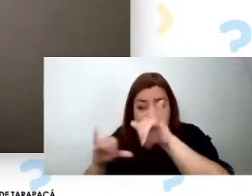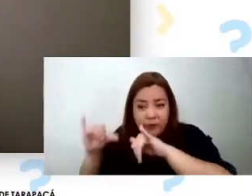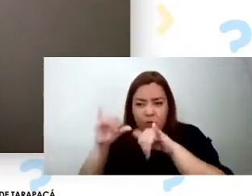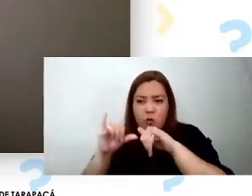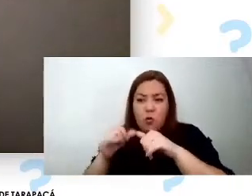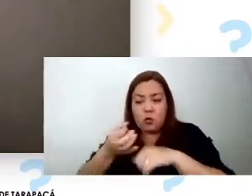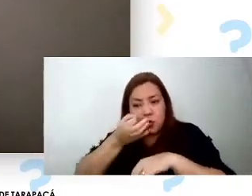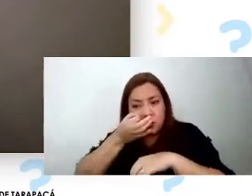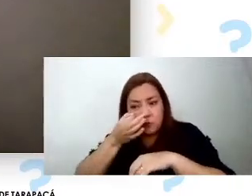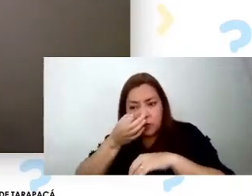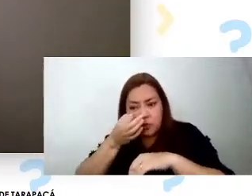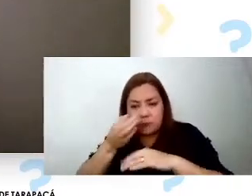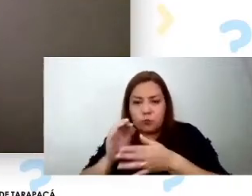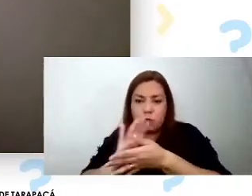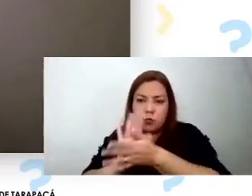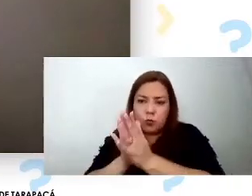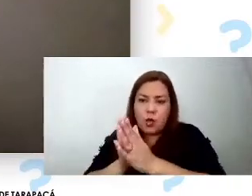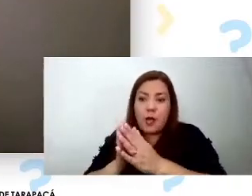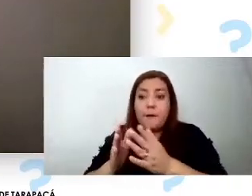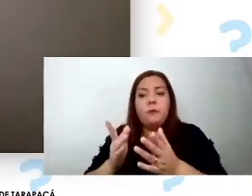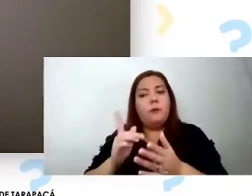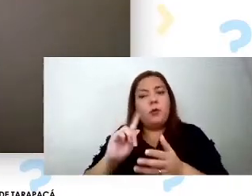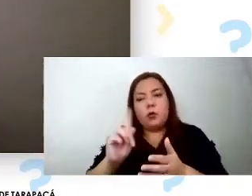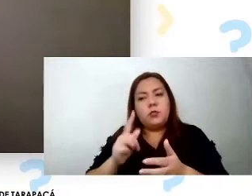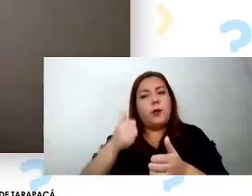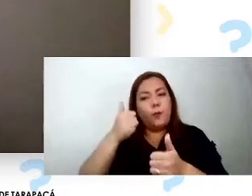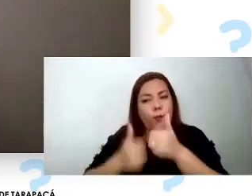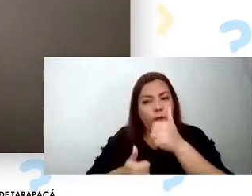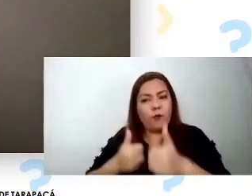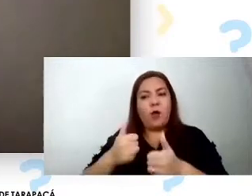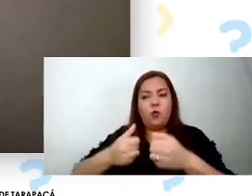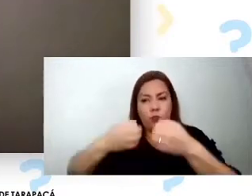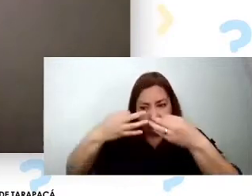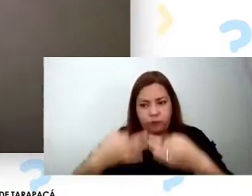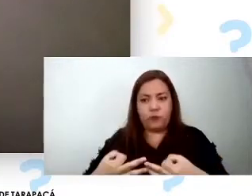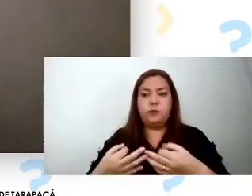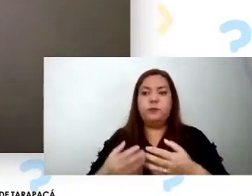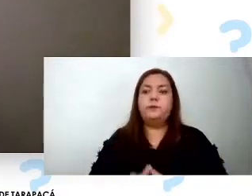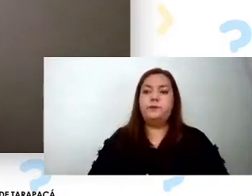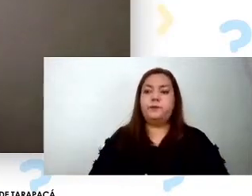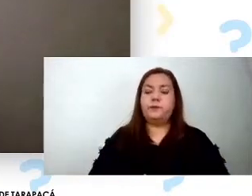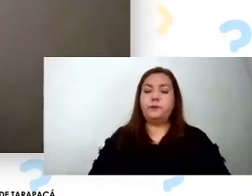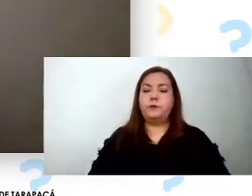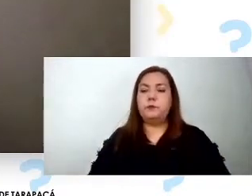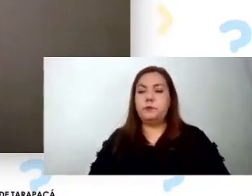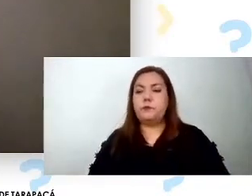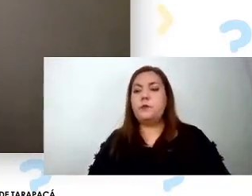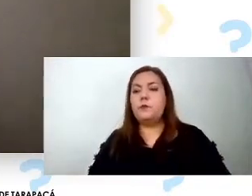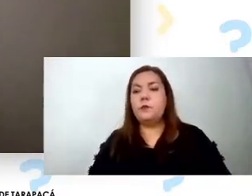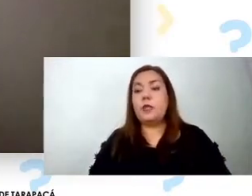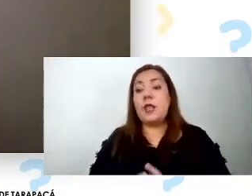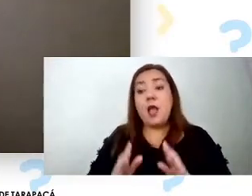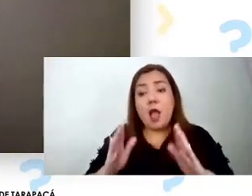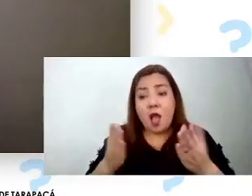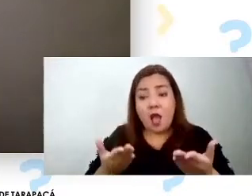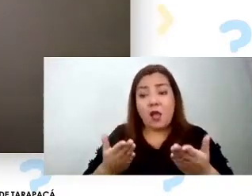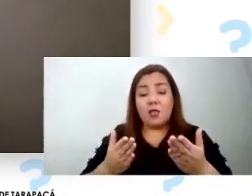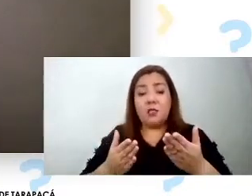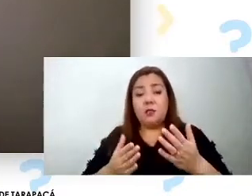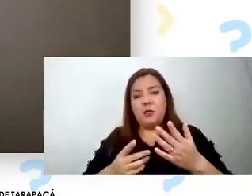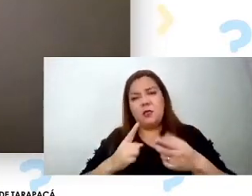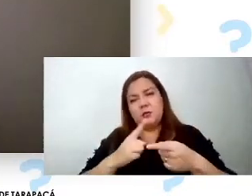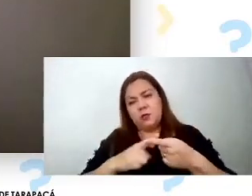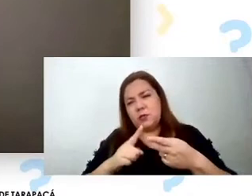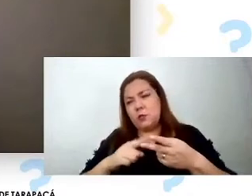raíces, no se ha probado todavía en forma... ¿Mm? Y bueno, hay industria, está la tecnología